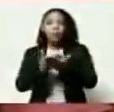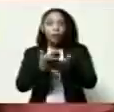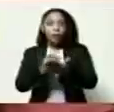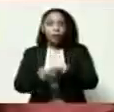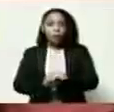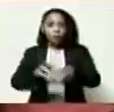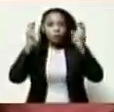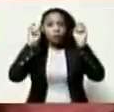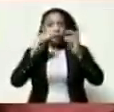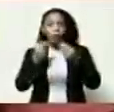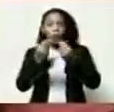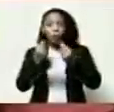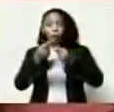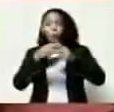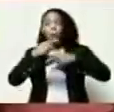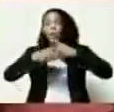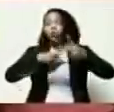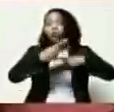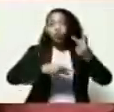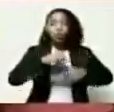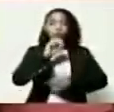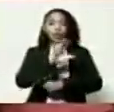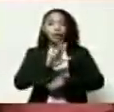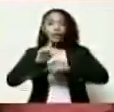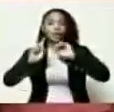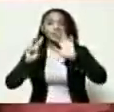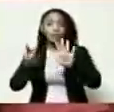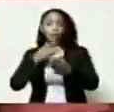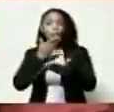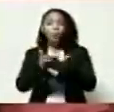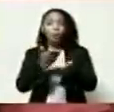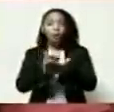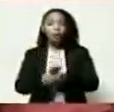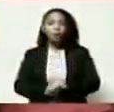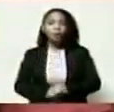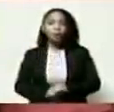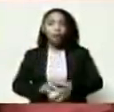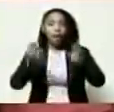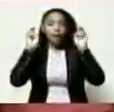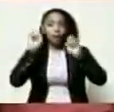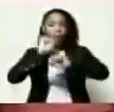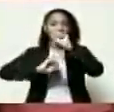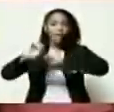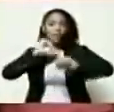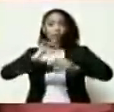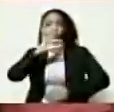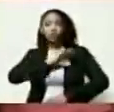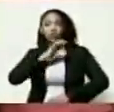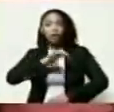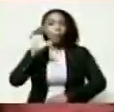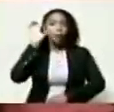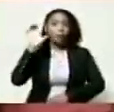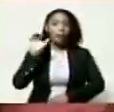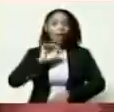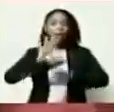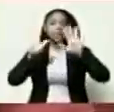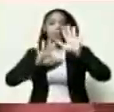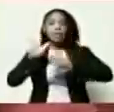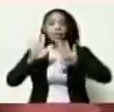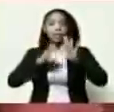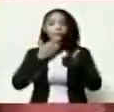el ámbito económico productivo, 37 propuestas. En el ámbito de la defensa y soberanía de la patria, 15